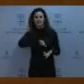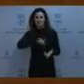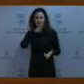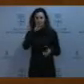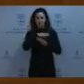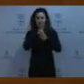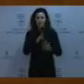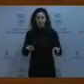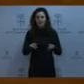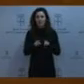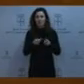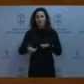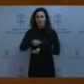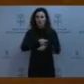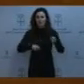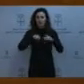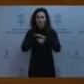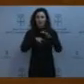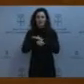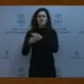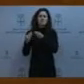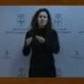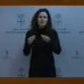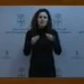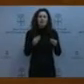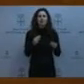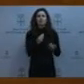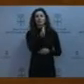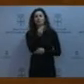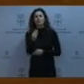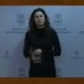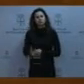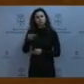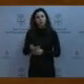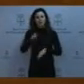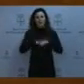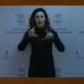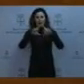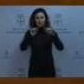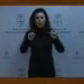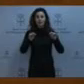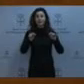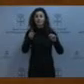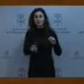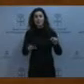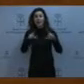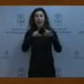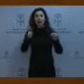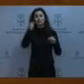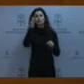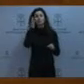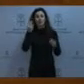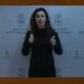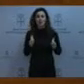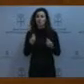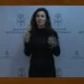forma cooperativa se gestione un producto muy importante para Asturias y para los asturianos, que es la leche. Pero, claro, que usted hable de